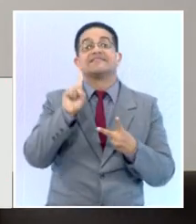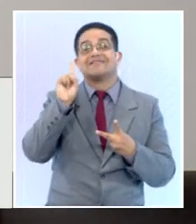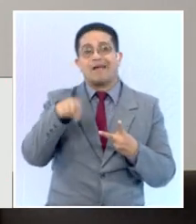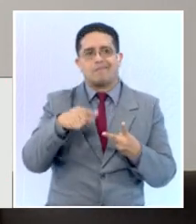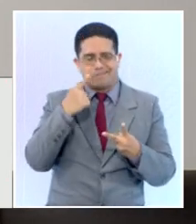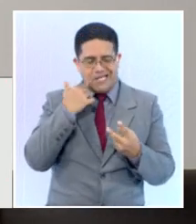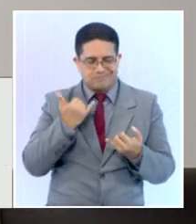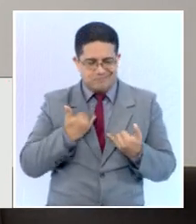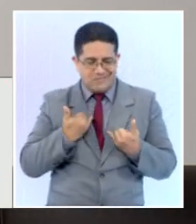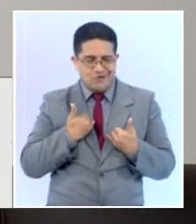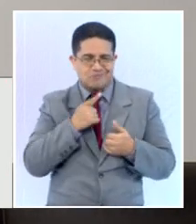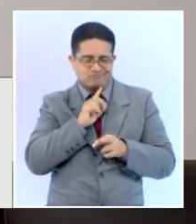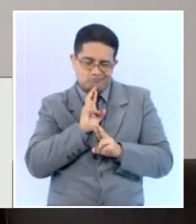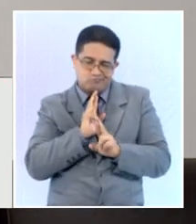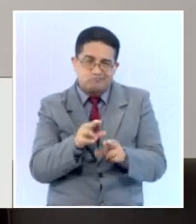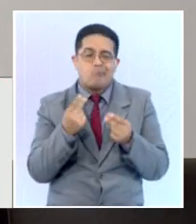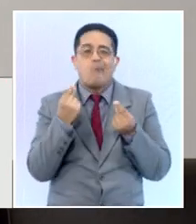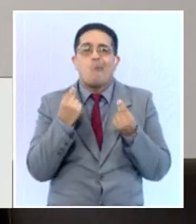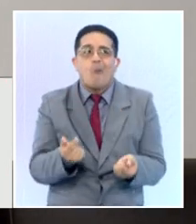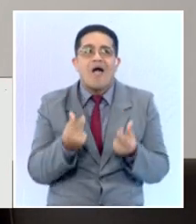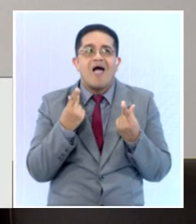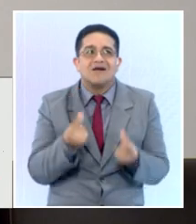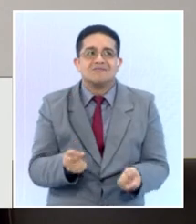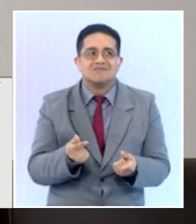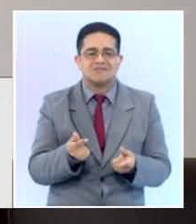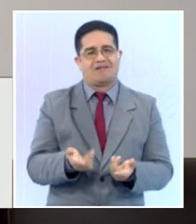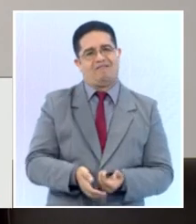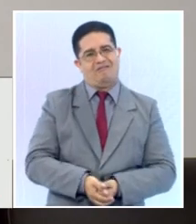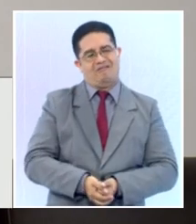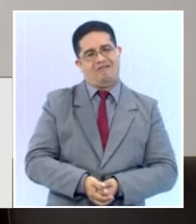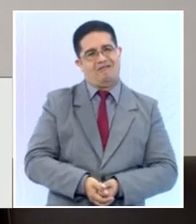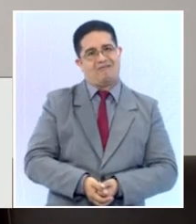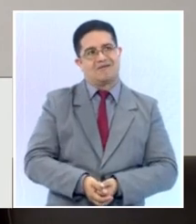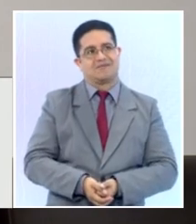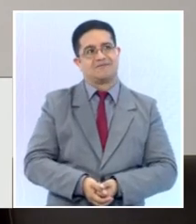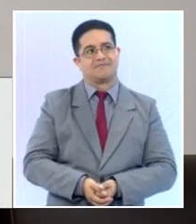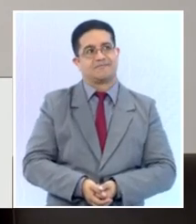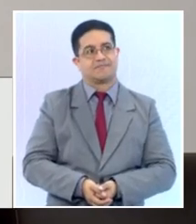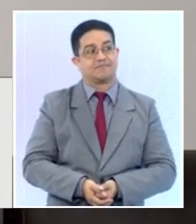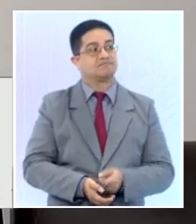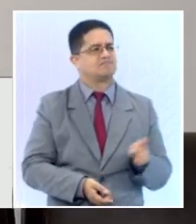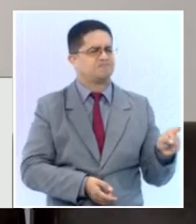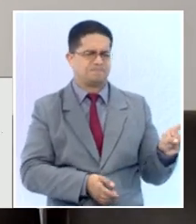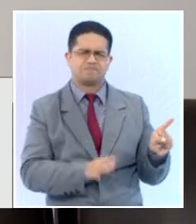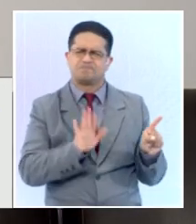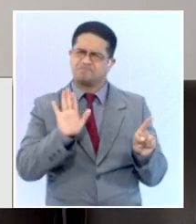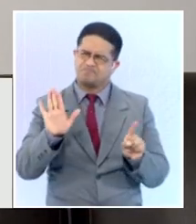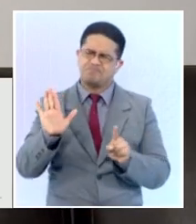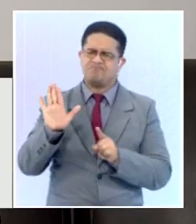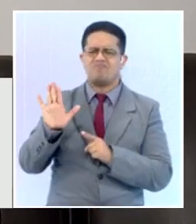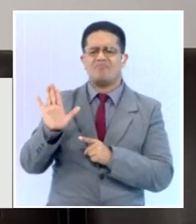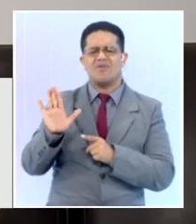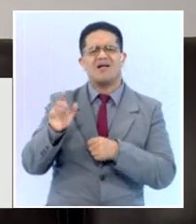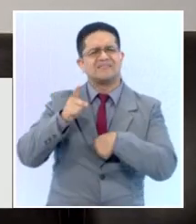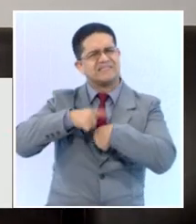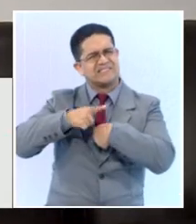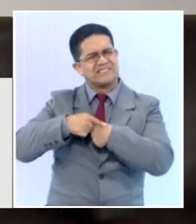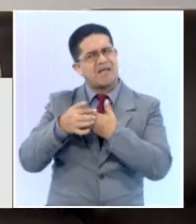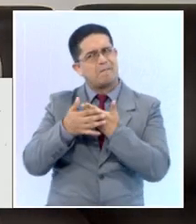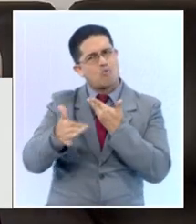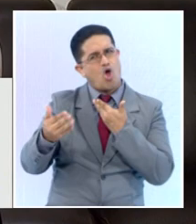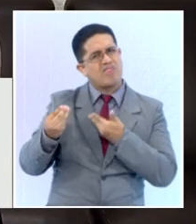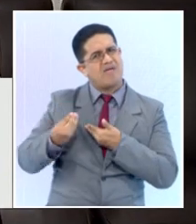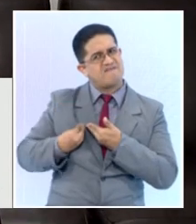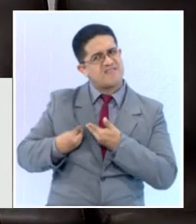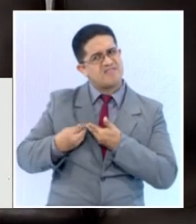capacidad de respuesta ante estímulos súbitos longevidad y expectativa de vida son dos